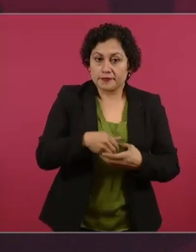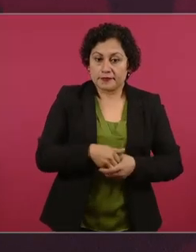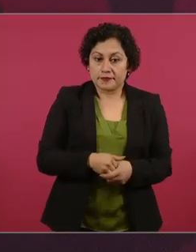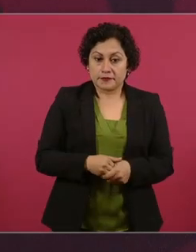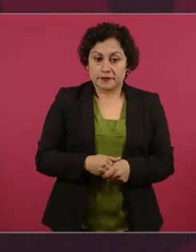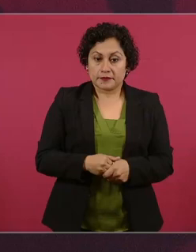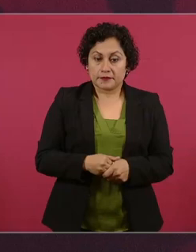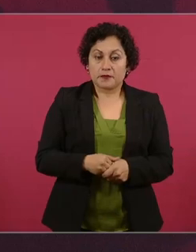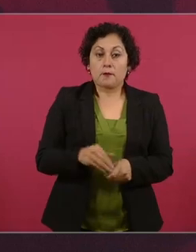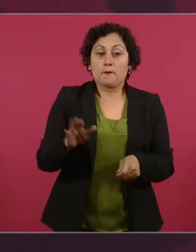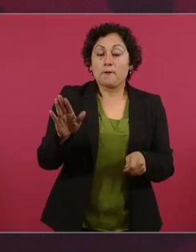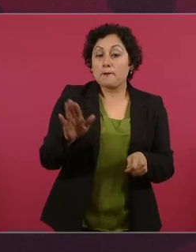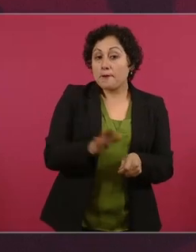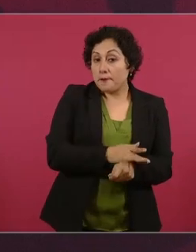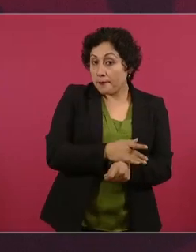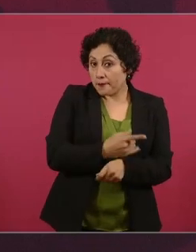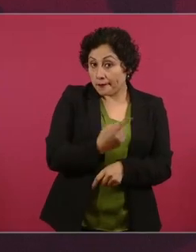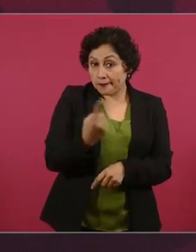Porque